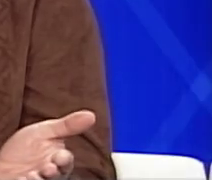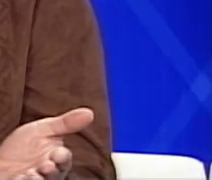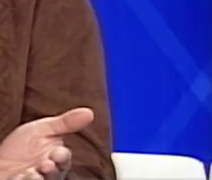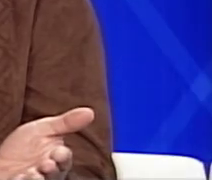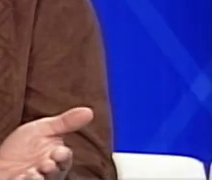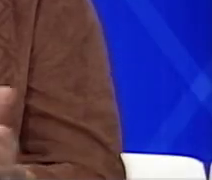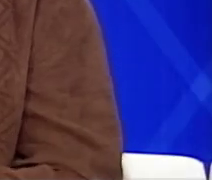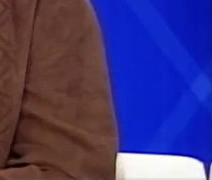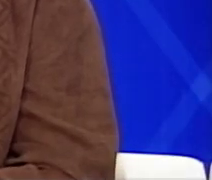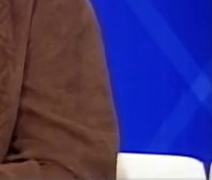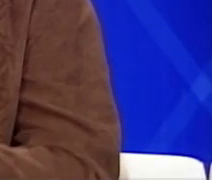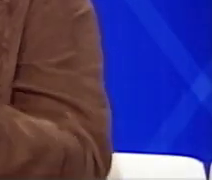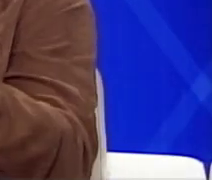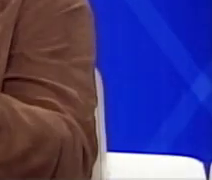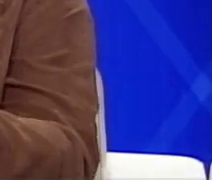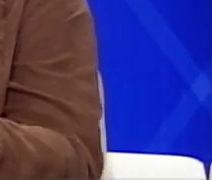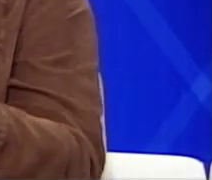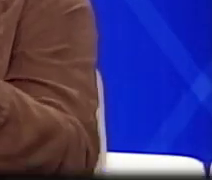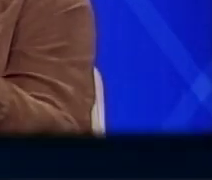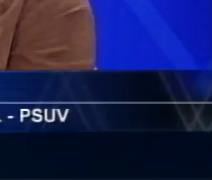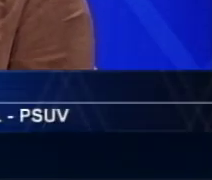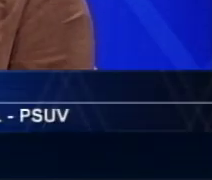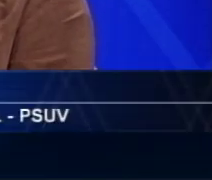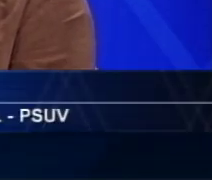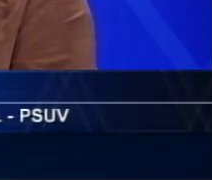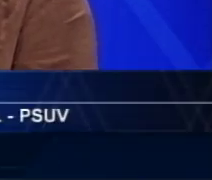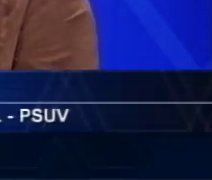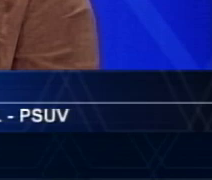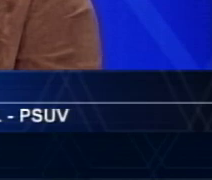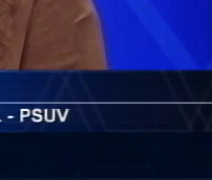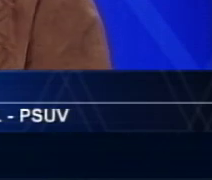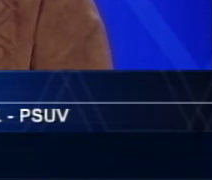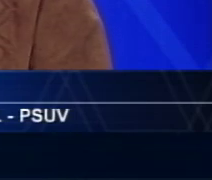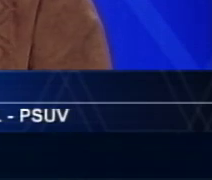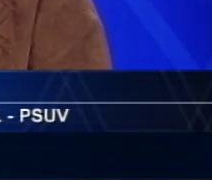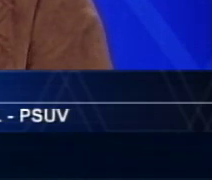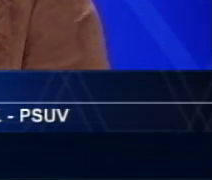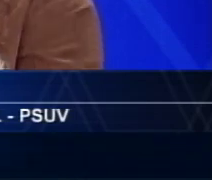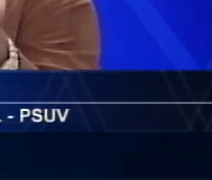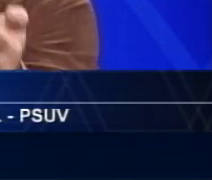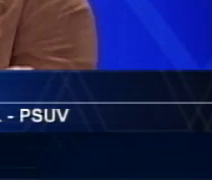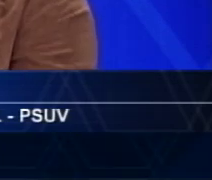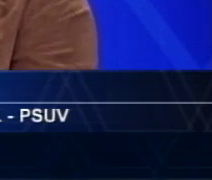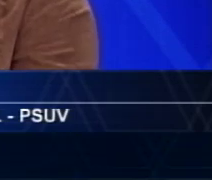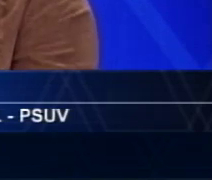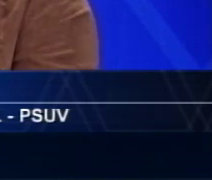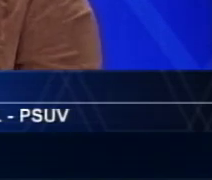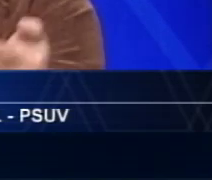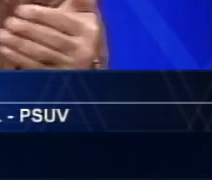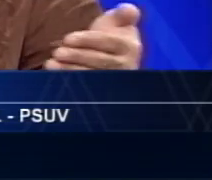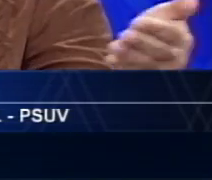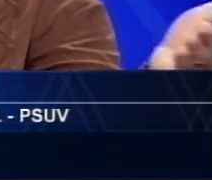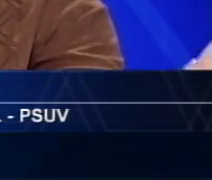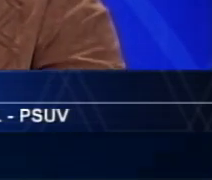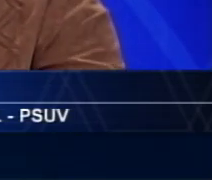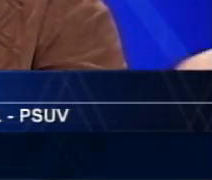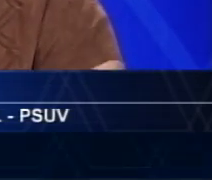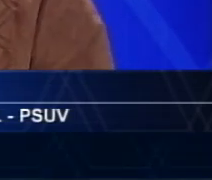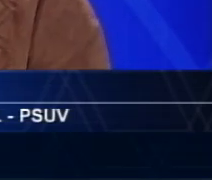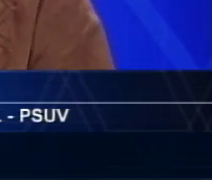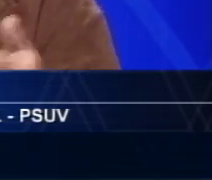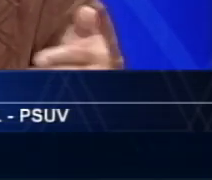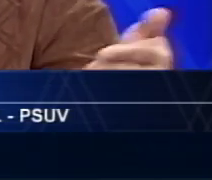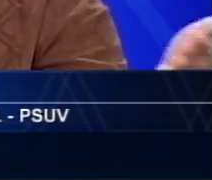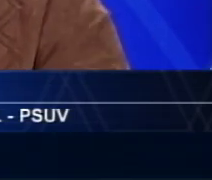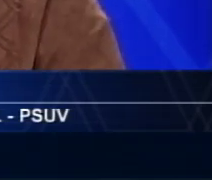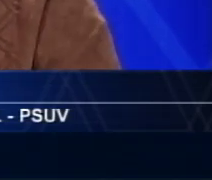que evidentes, Endrina, de que hay disposición a dialogar. Estamos listos. Ahora el presidente de la Asamblea pide más tiempo,